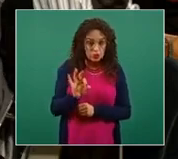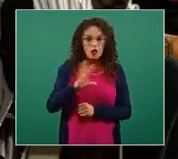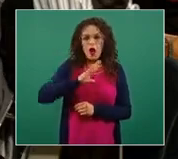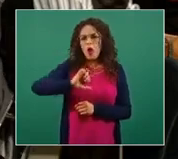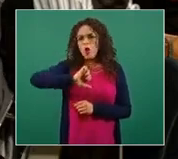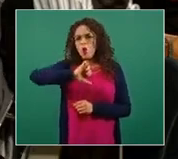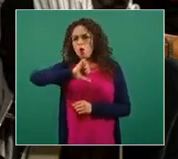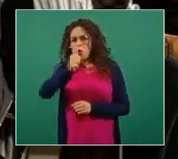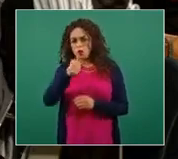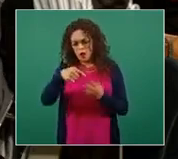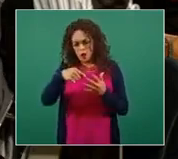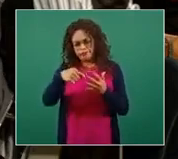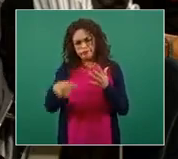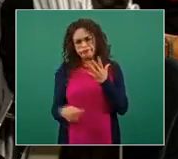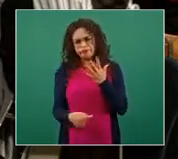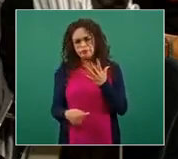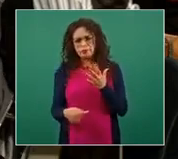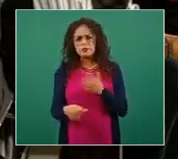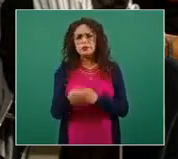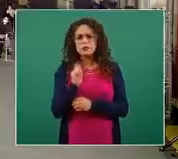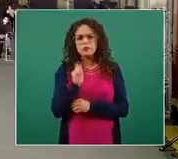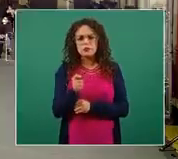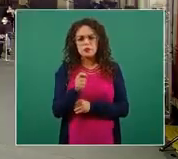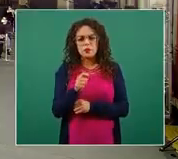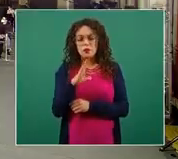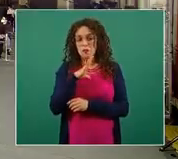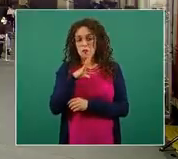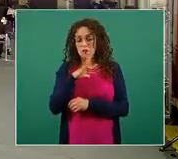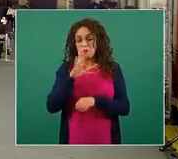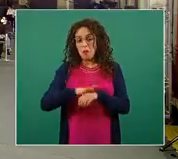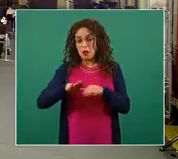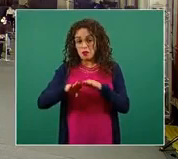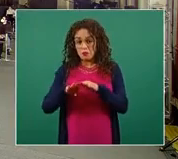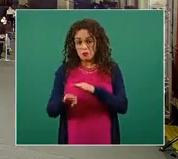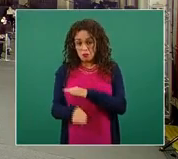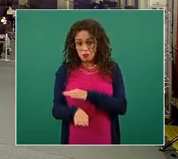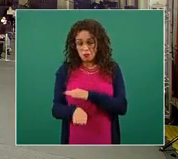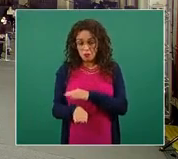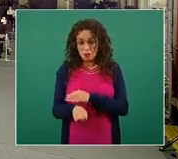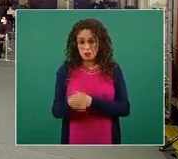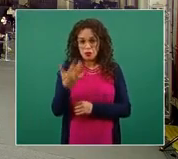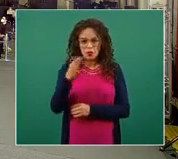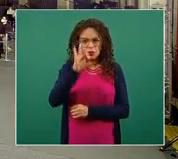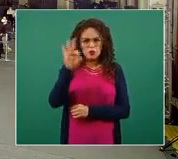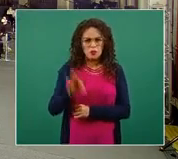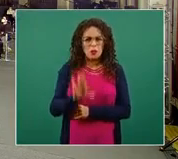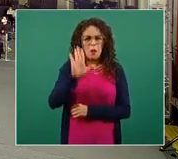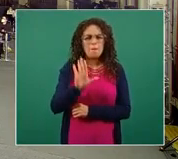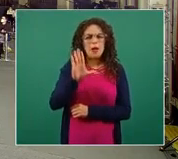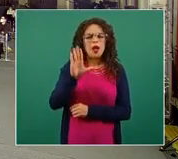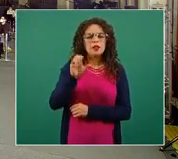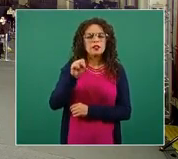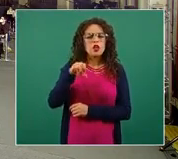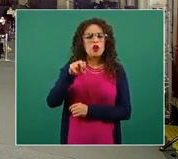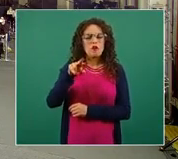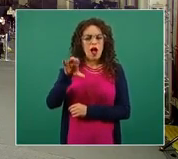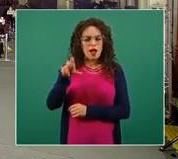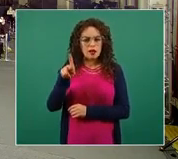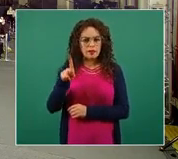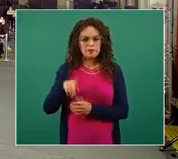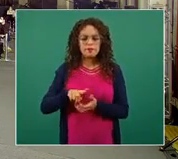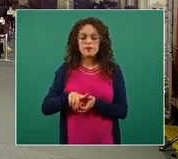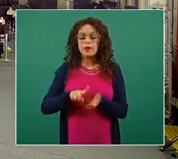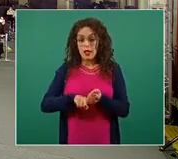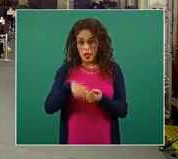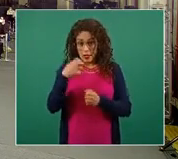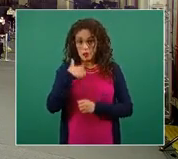que creo que todavía están aún más abajo, Sinovac con 50%. Lo que le quiero preguntar específicamente, estas